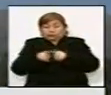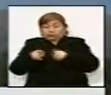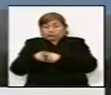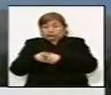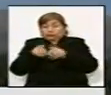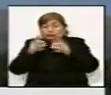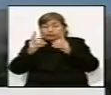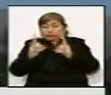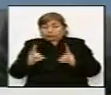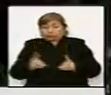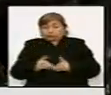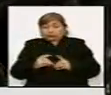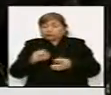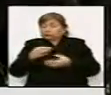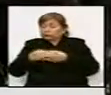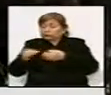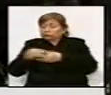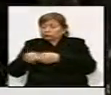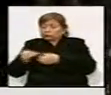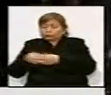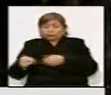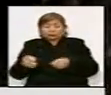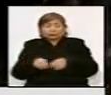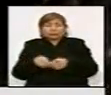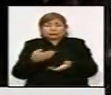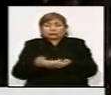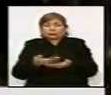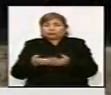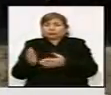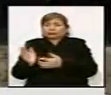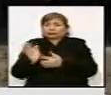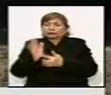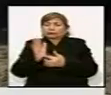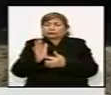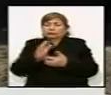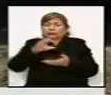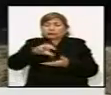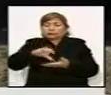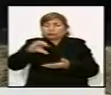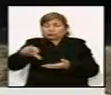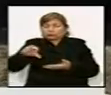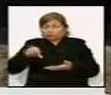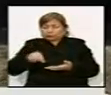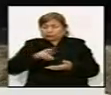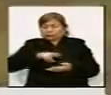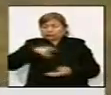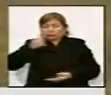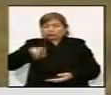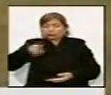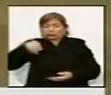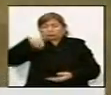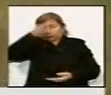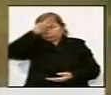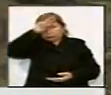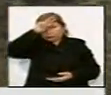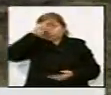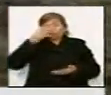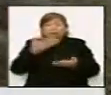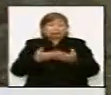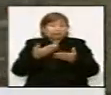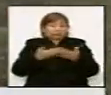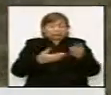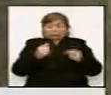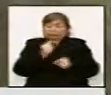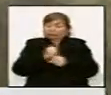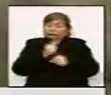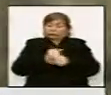distrito, provincia y región son algunas de las demandas de los representantes de centros poblados de todas las regiones del Perú que participaron en la mesa